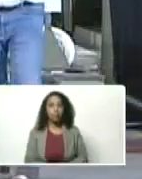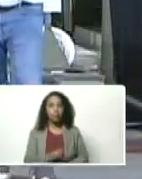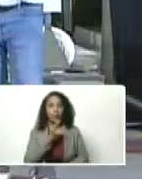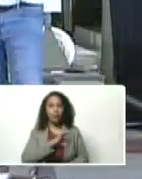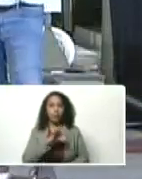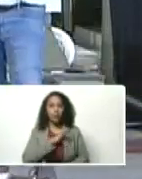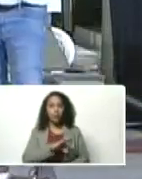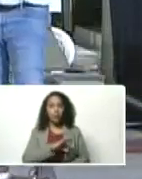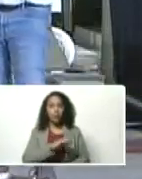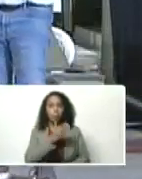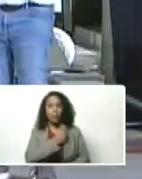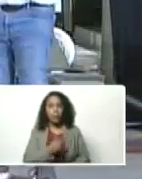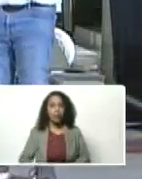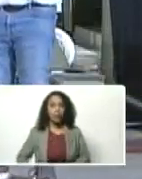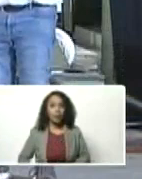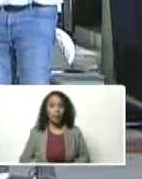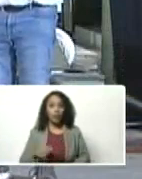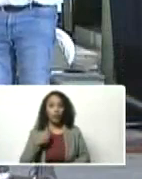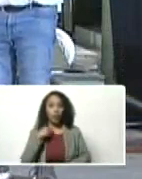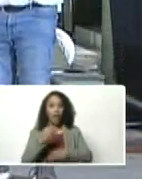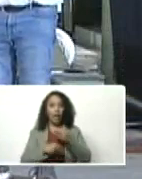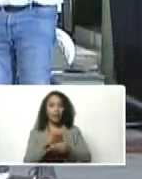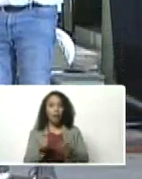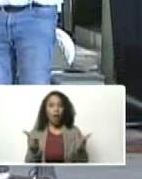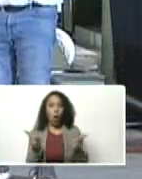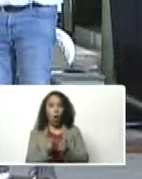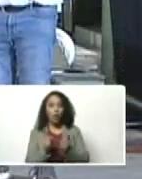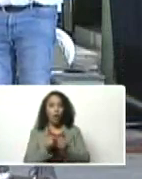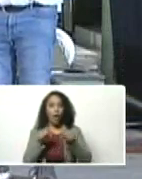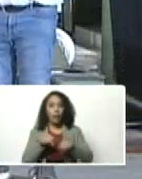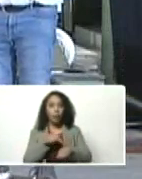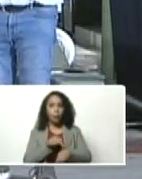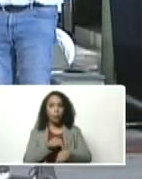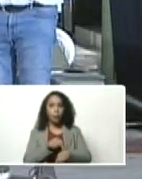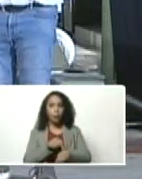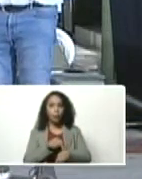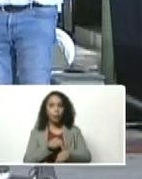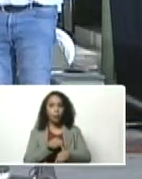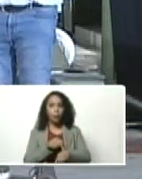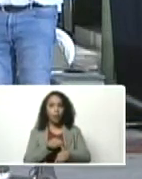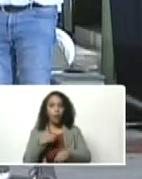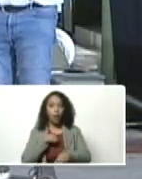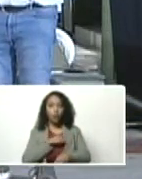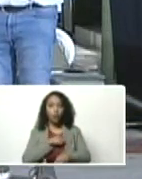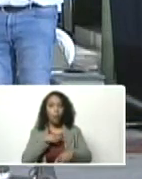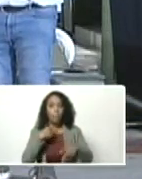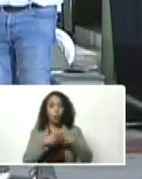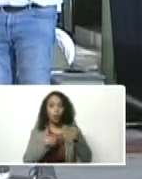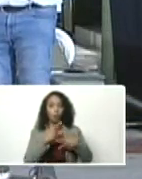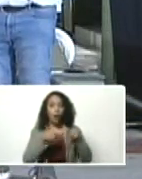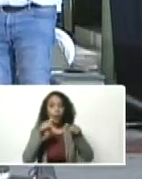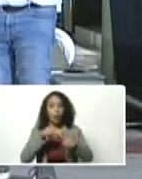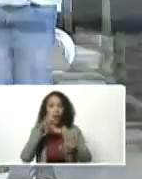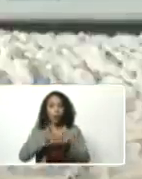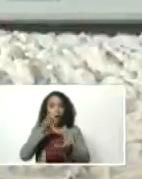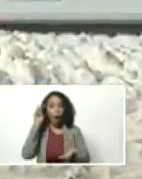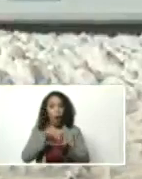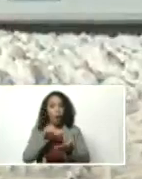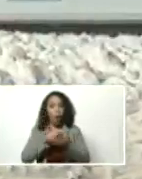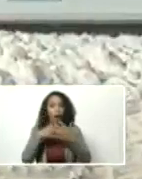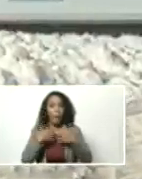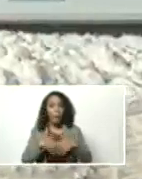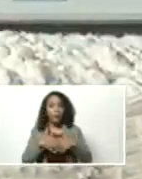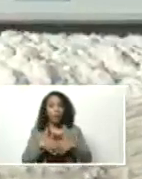Señor presidente, voy a hacer una pequeña acotación aquí en este momento. Que nosotros producimos aquí en el estado de Aragua, esta